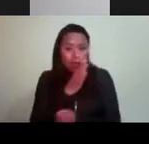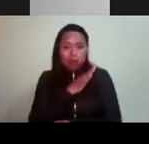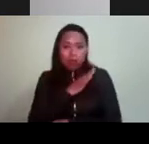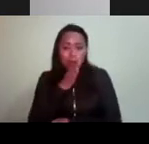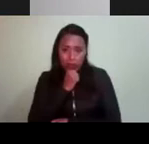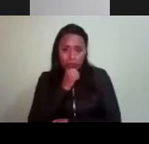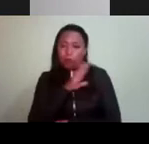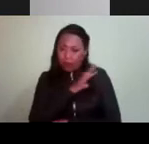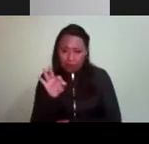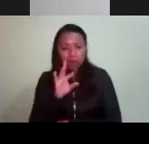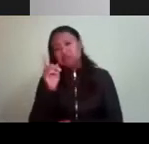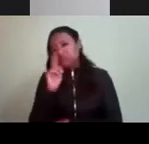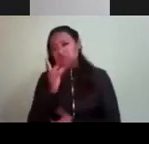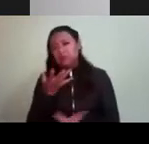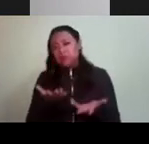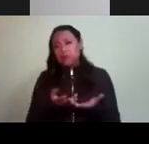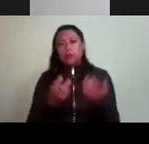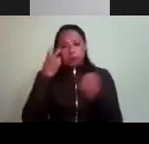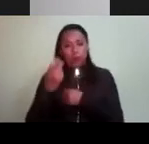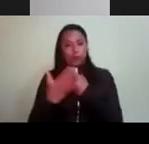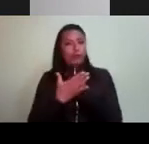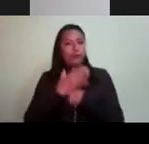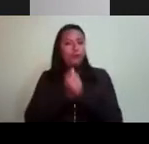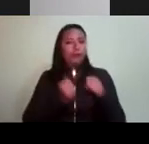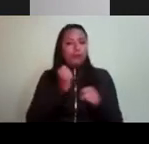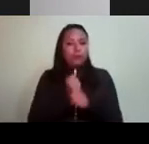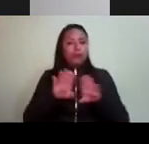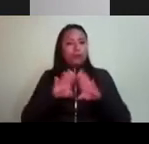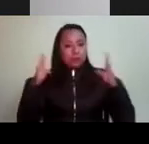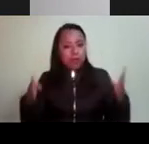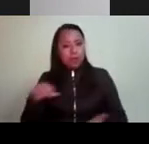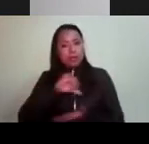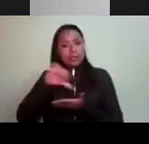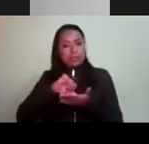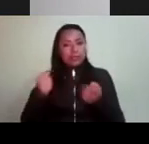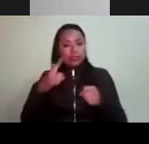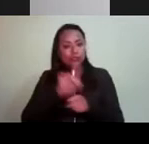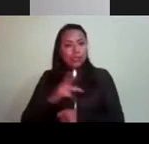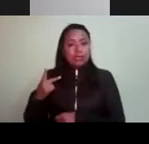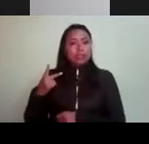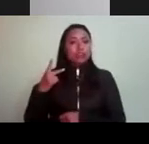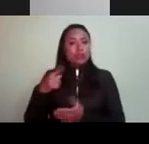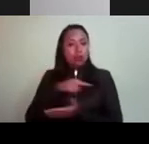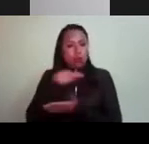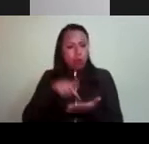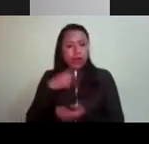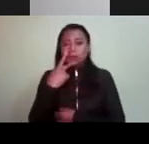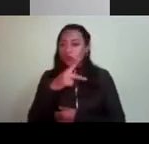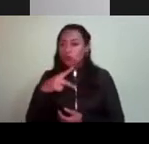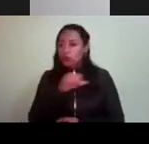año estaremos abriendo los centros sociales y espacios de la alcaldía para internet, para que de